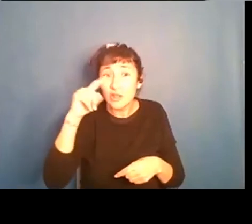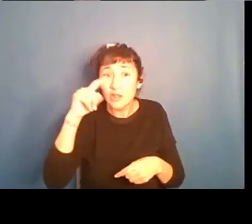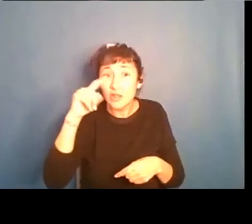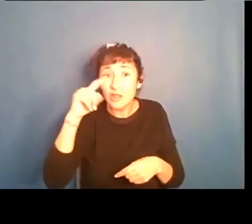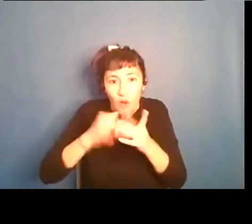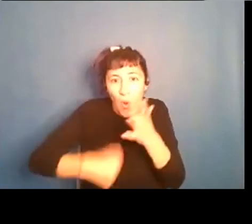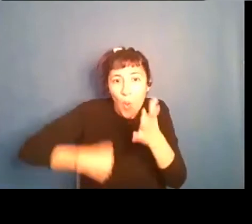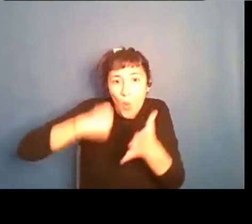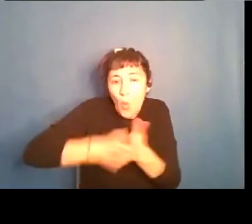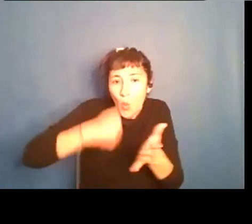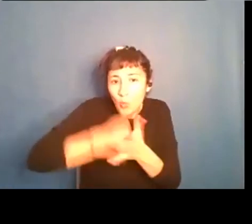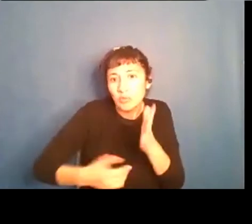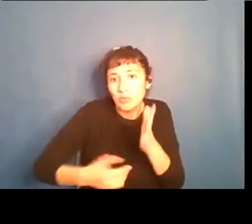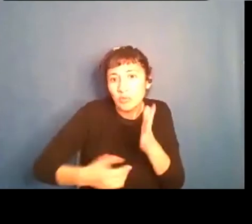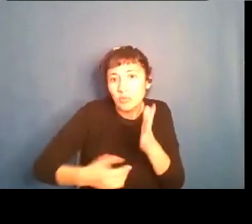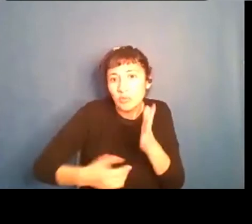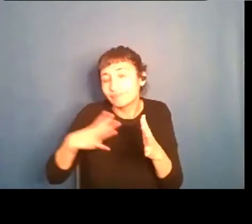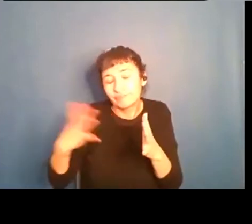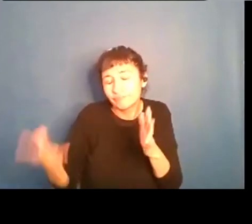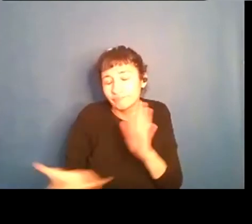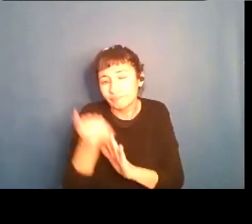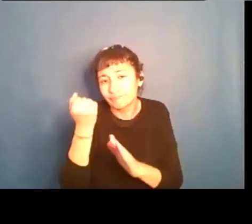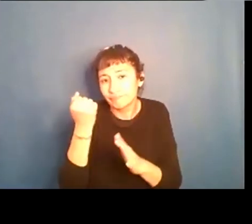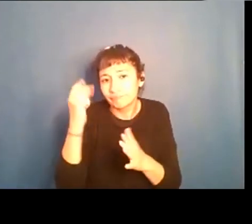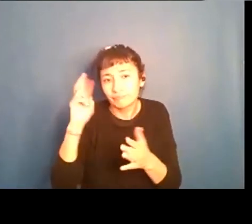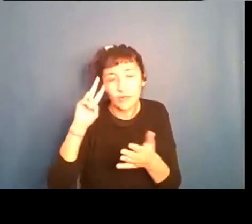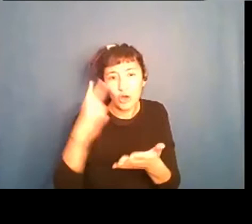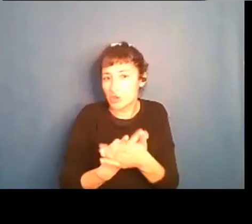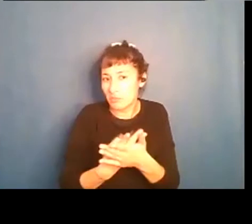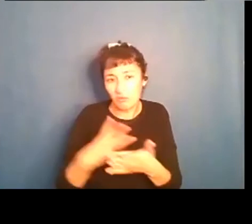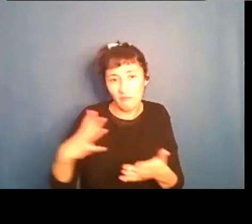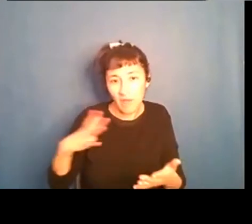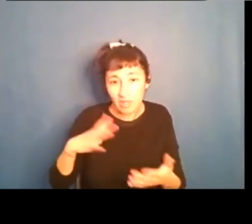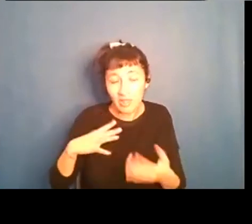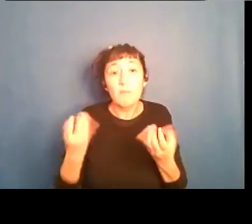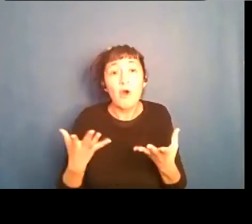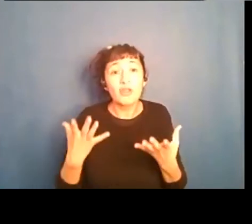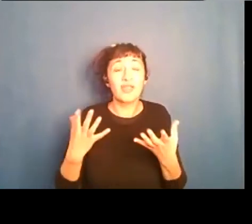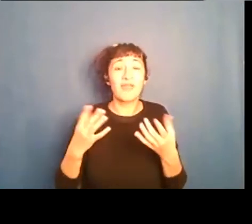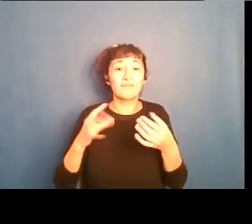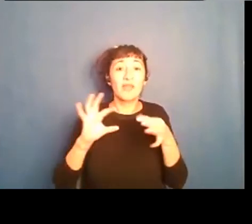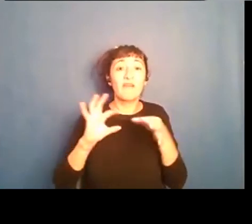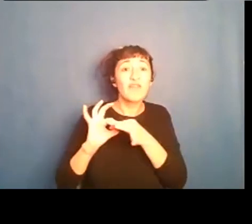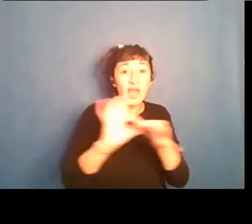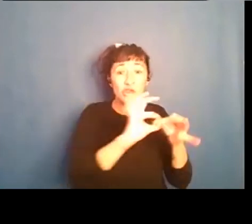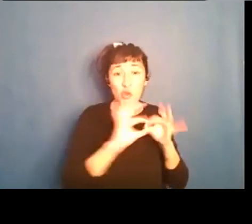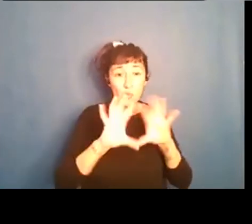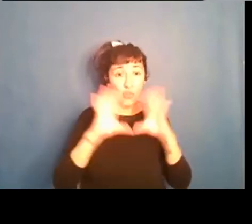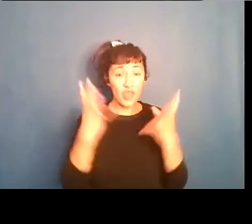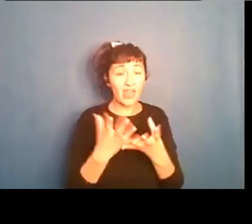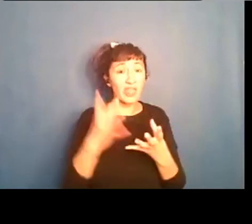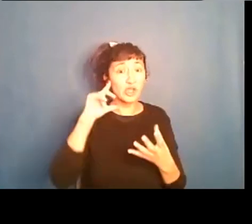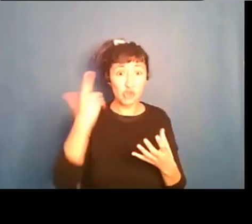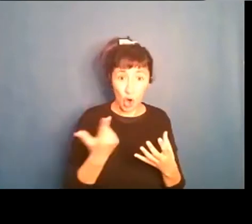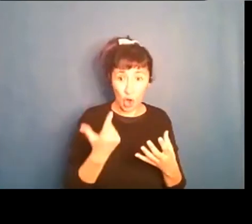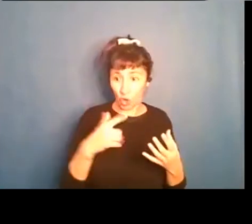Donde Argentina, Confederación Argentina de Sordos, está afiliada a Federación Mundial de Sordos. Federación Mundial de Sordos de